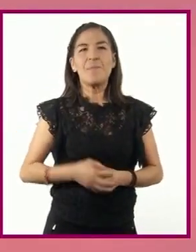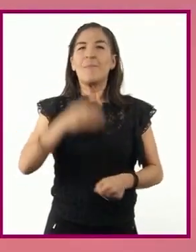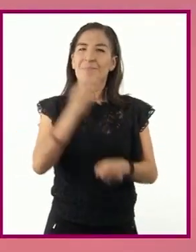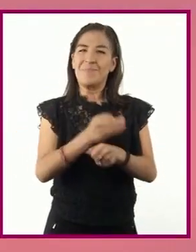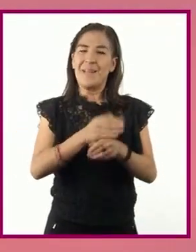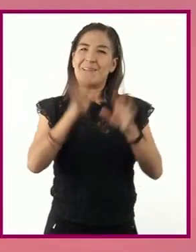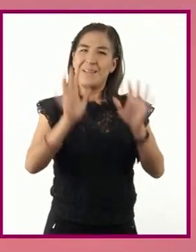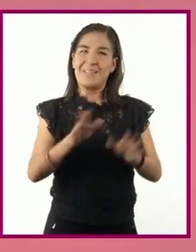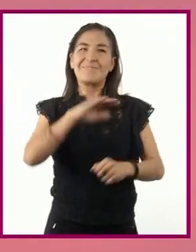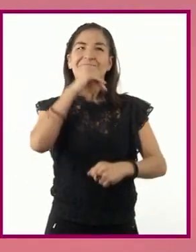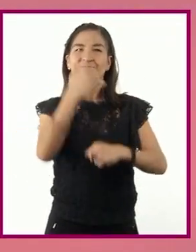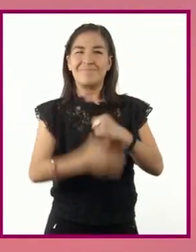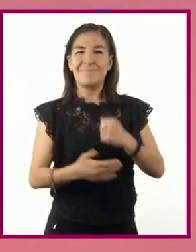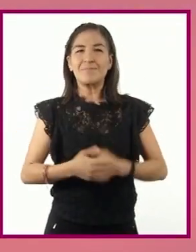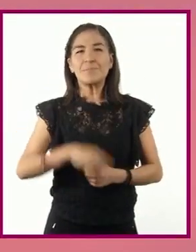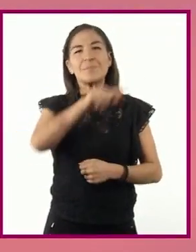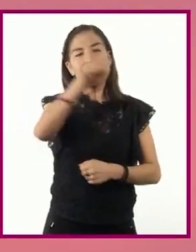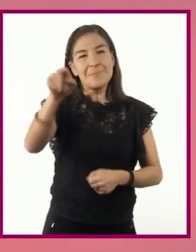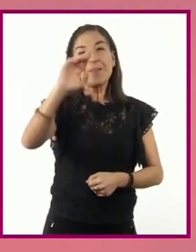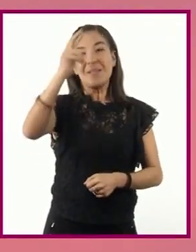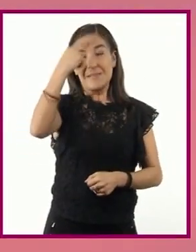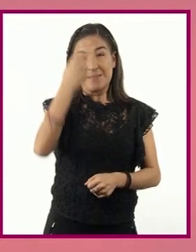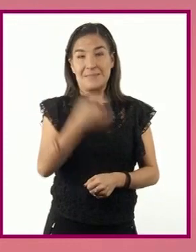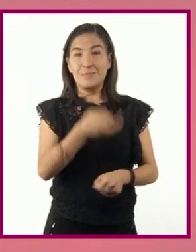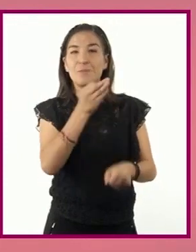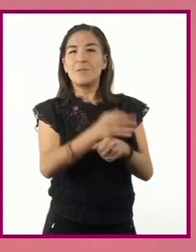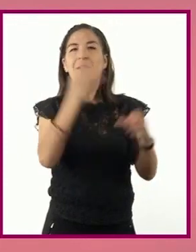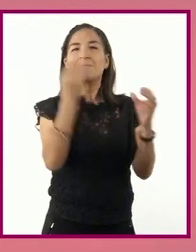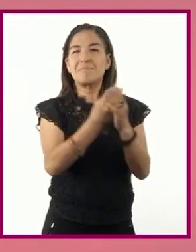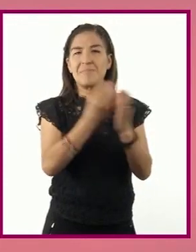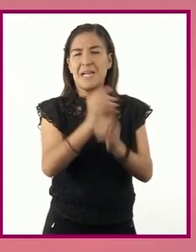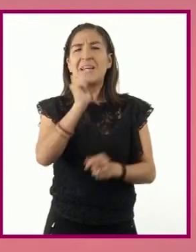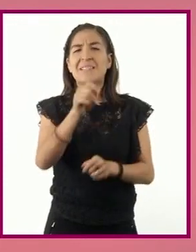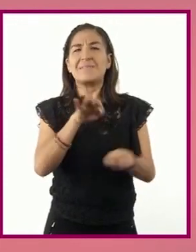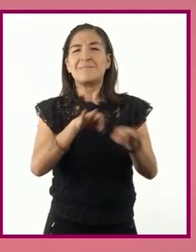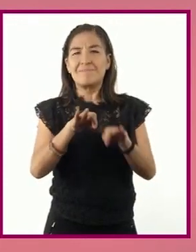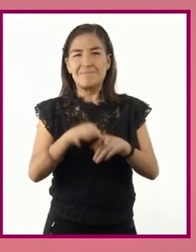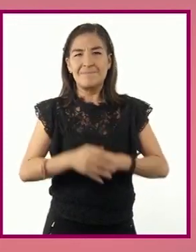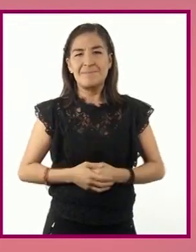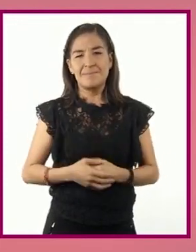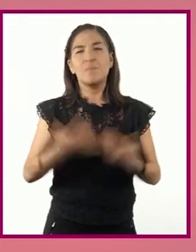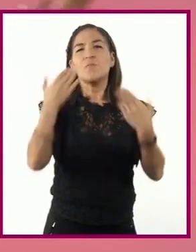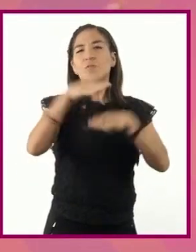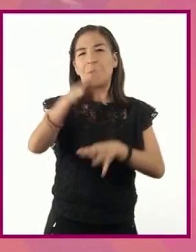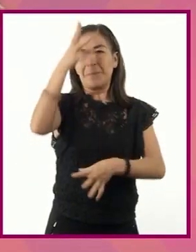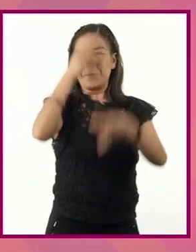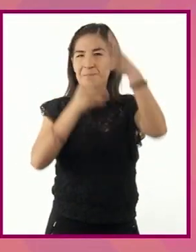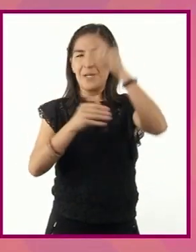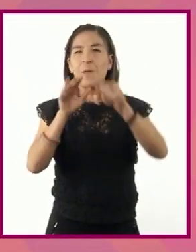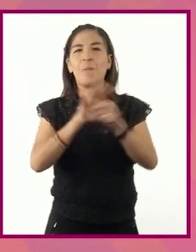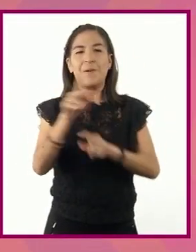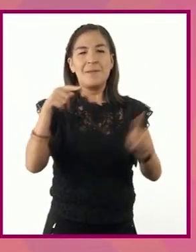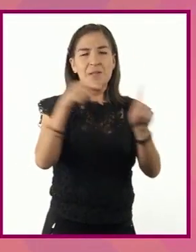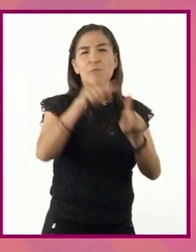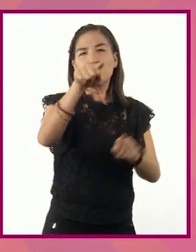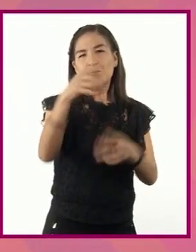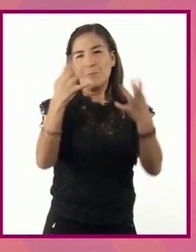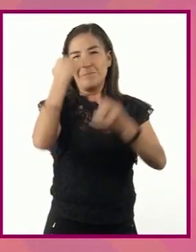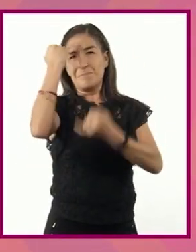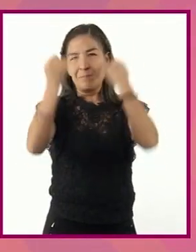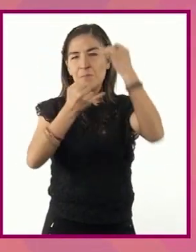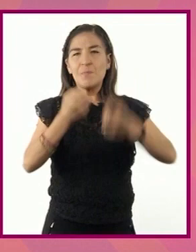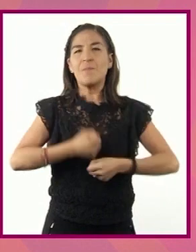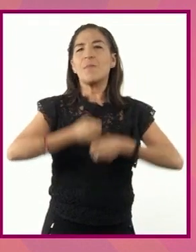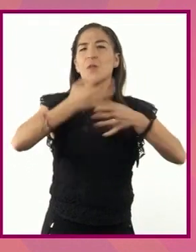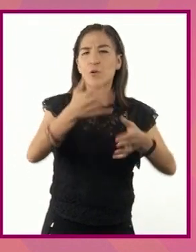Estamos a punto de terminar. Recuerden que en esta sesión trabajamos con el aprendizaje esperado. Crea textos poéticos con